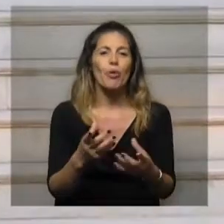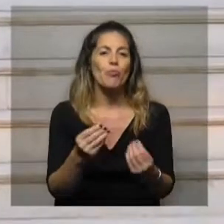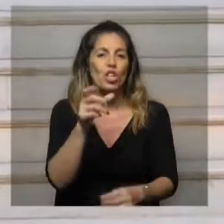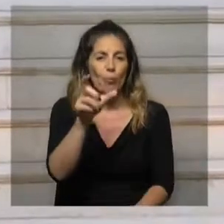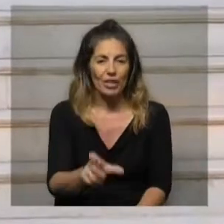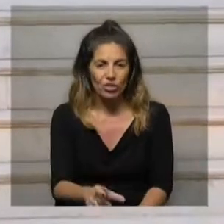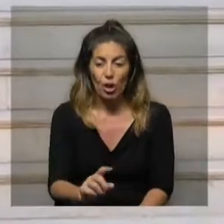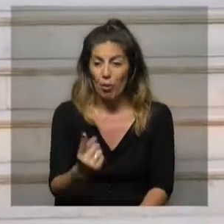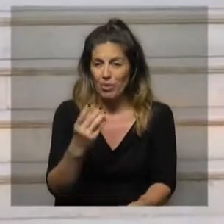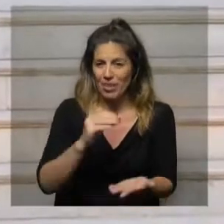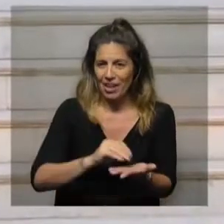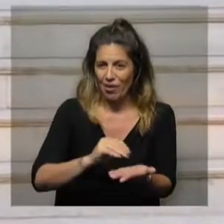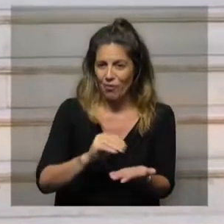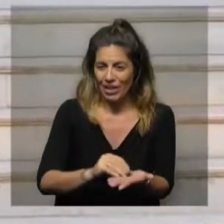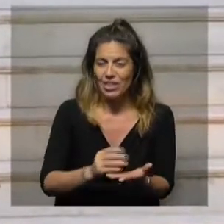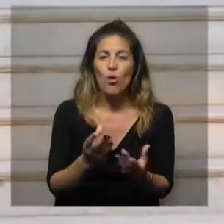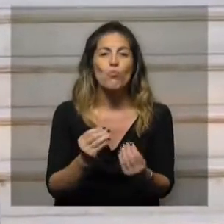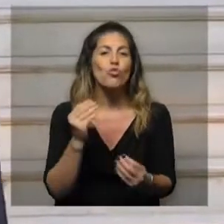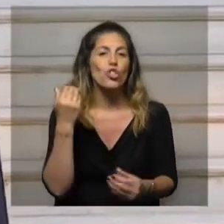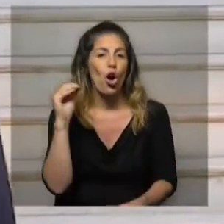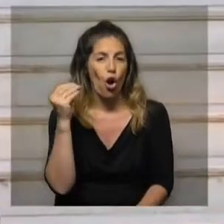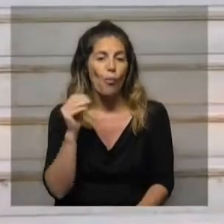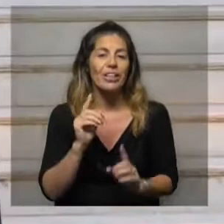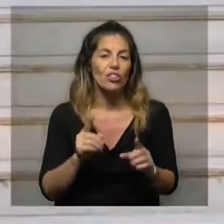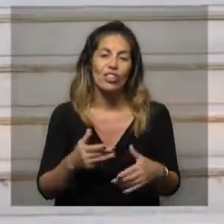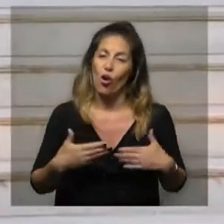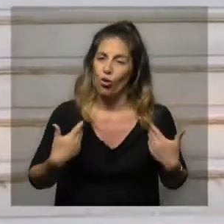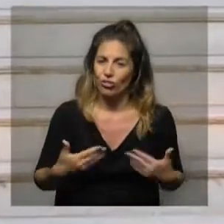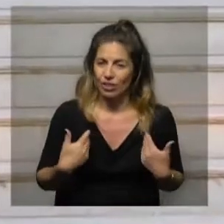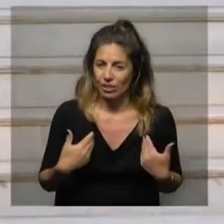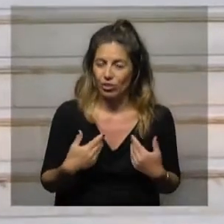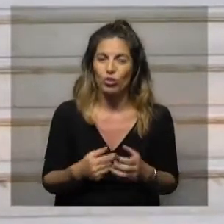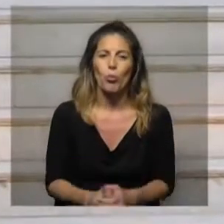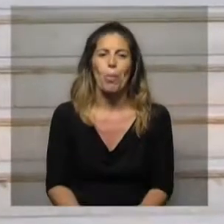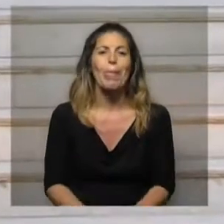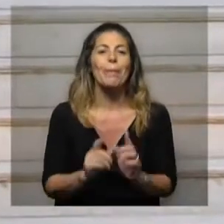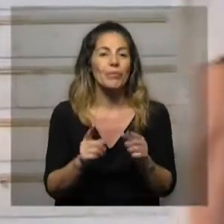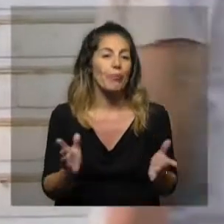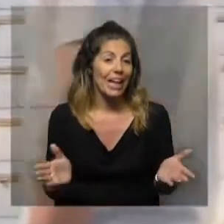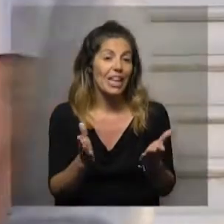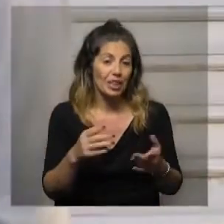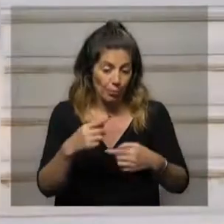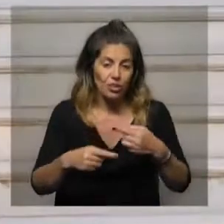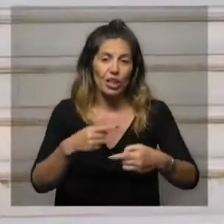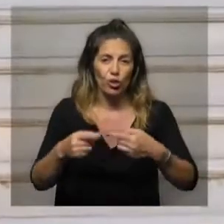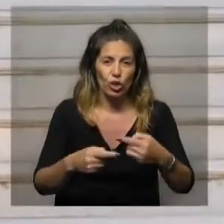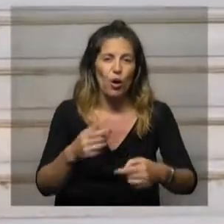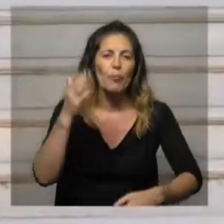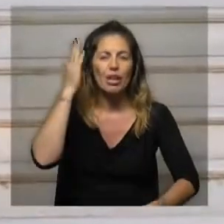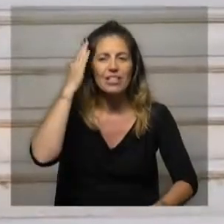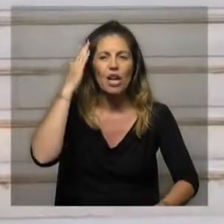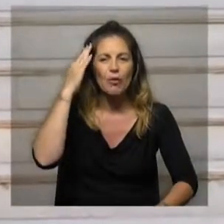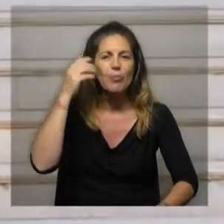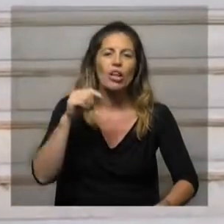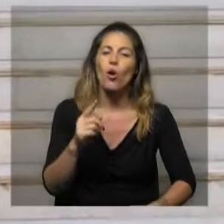mucha gente se presentó por primera vez que había muchos jóvenes estamos muy contentos y alentamos a que eso siga sucediendo porque sabemos que aunque